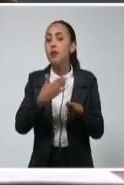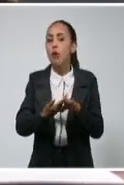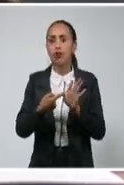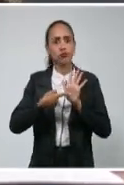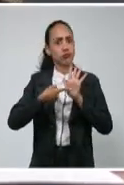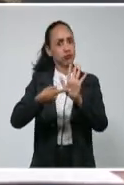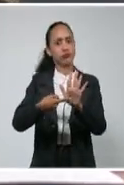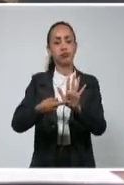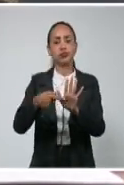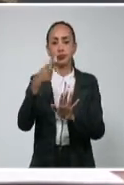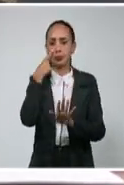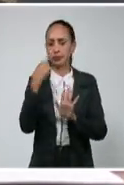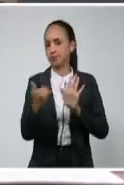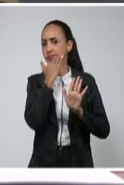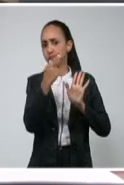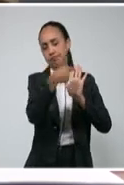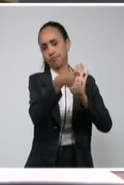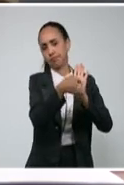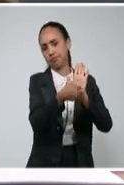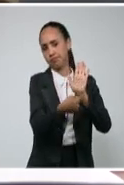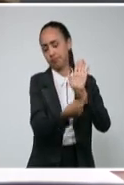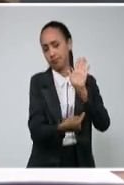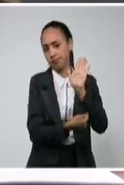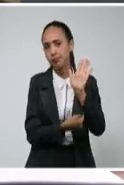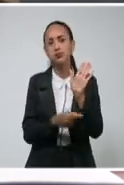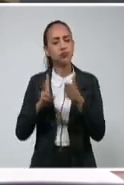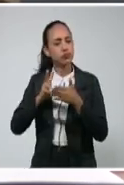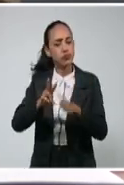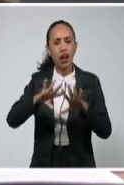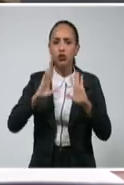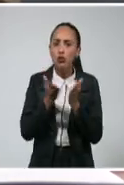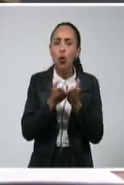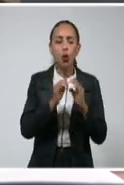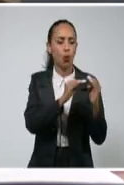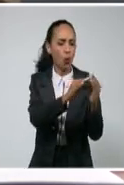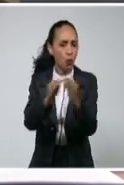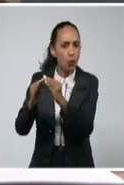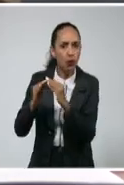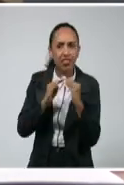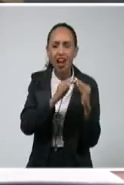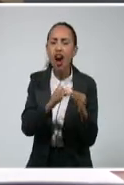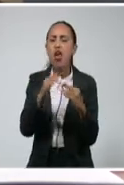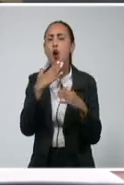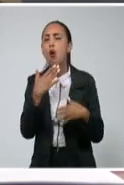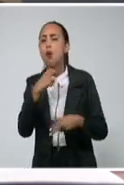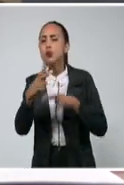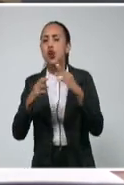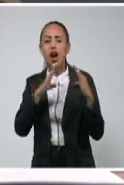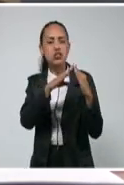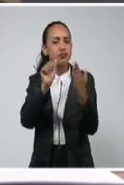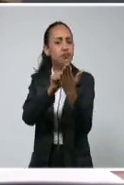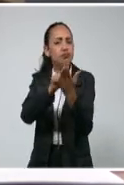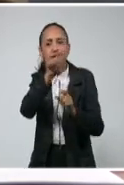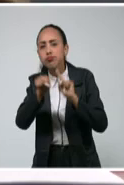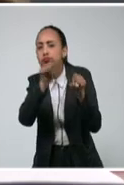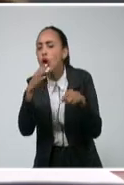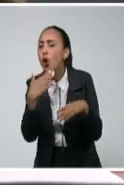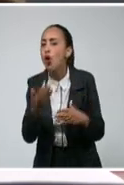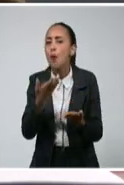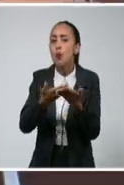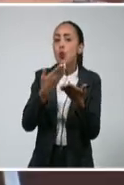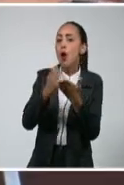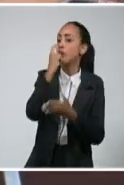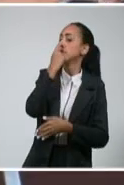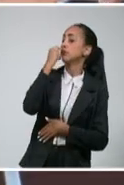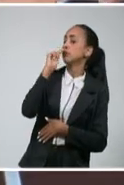campo en comunidades, en cada uno de los escenarios, cómo se hace el pesquisaje, cómo se toman las muestras, cómo se trabajan